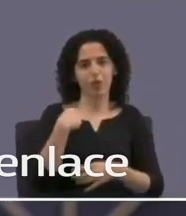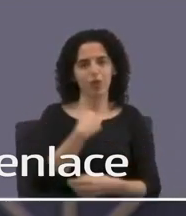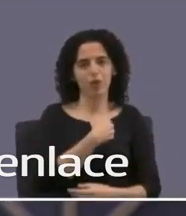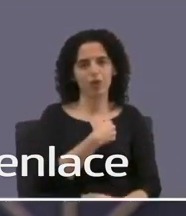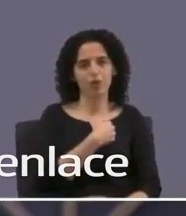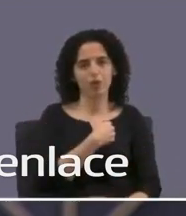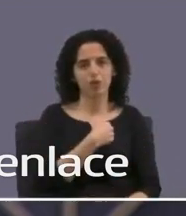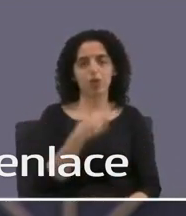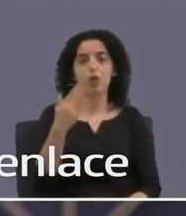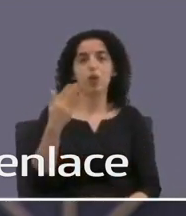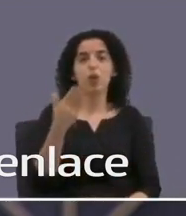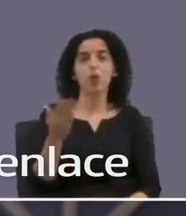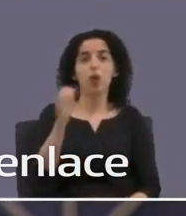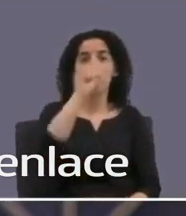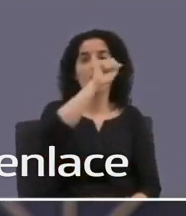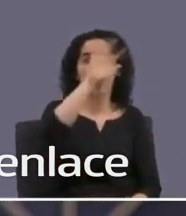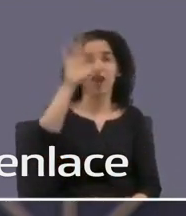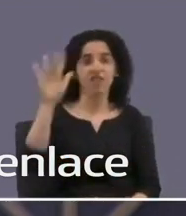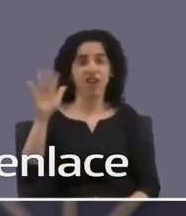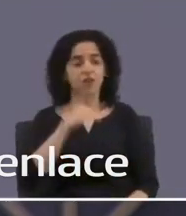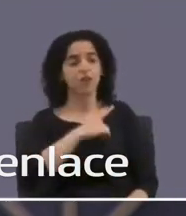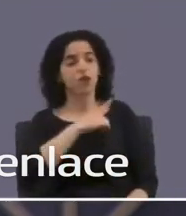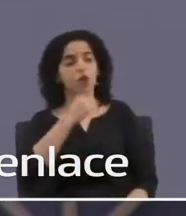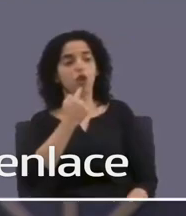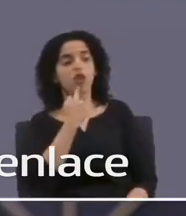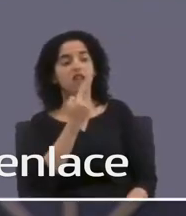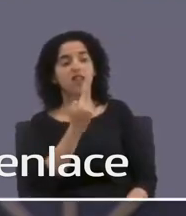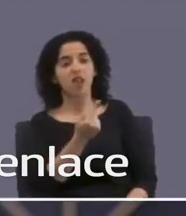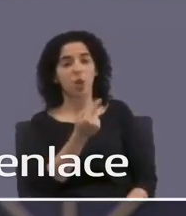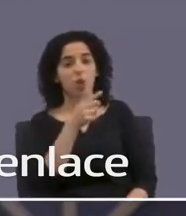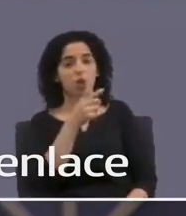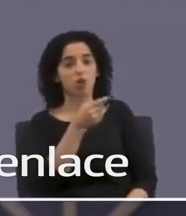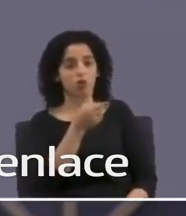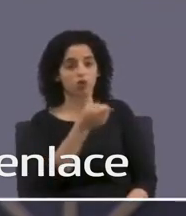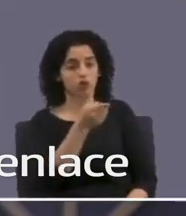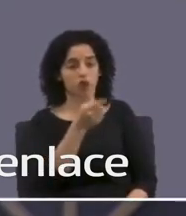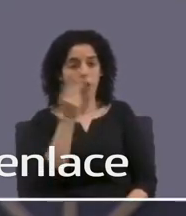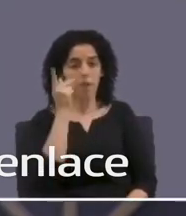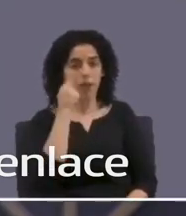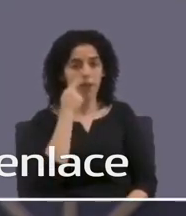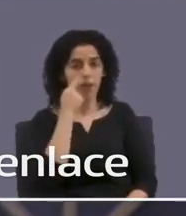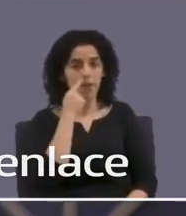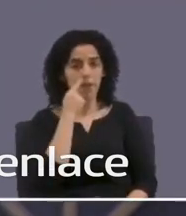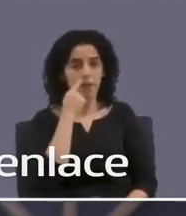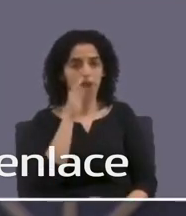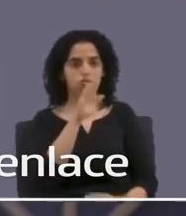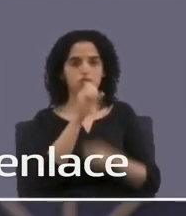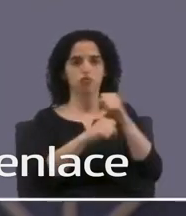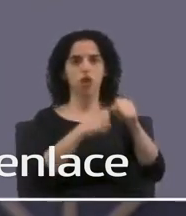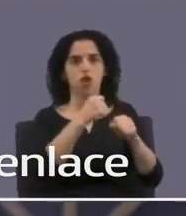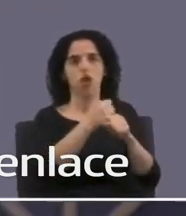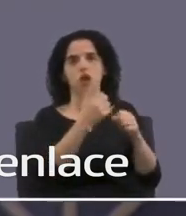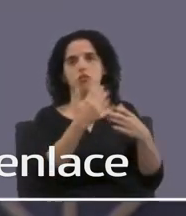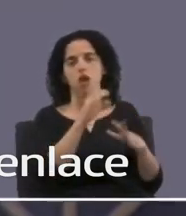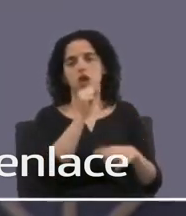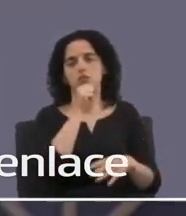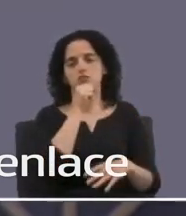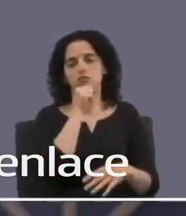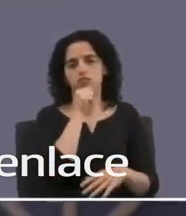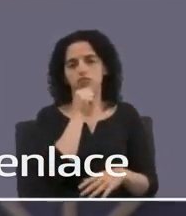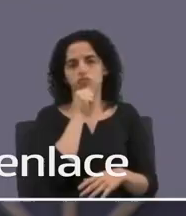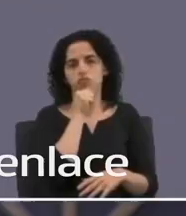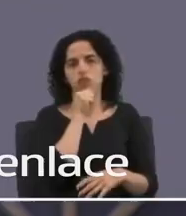nosotros. Cuando a Abraham Dios le dio una palabra que iban a ser padres, a pesar de la edad que